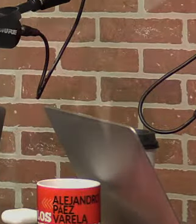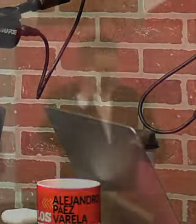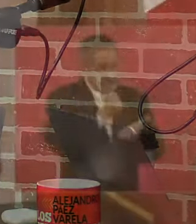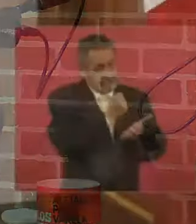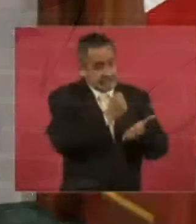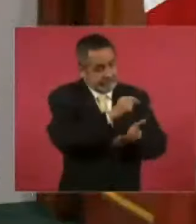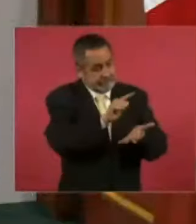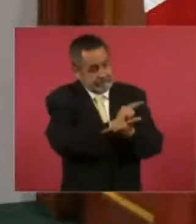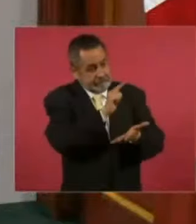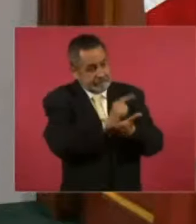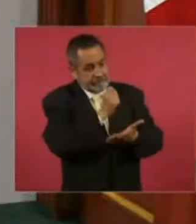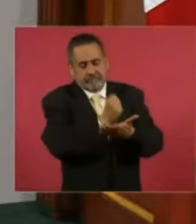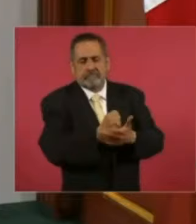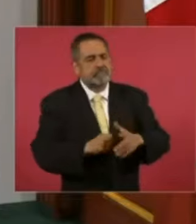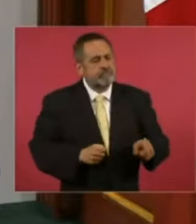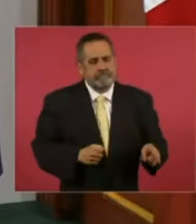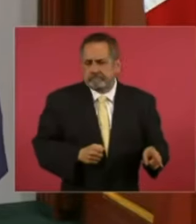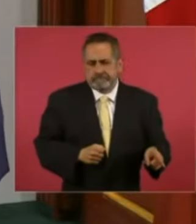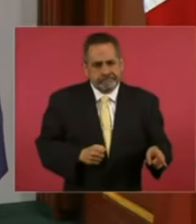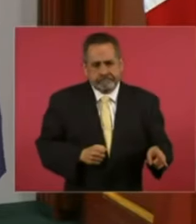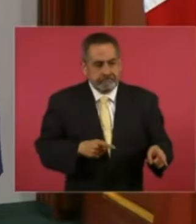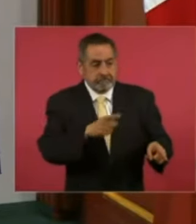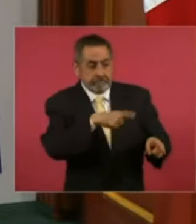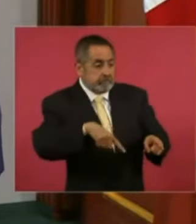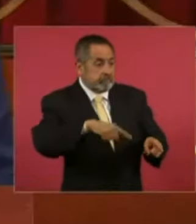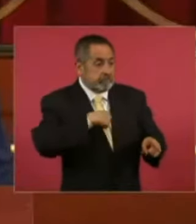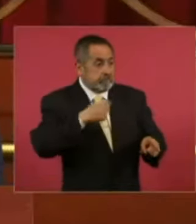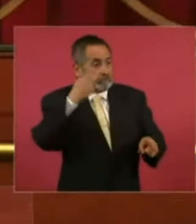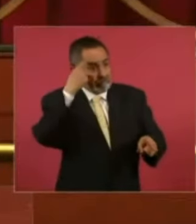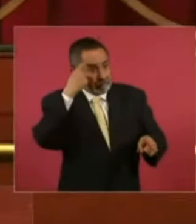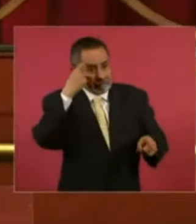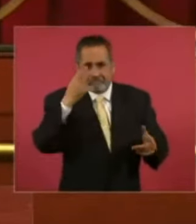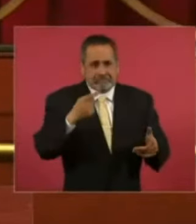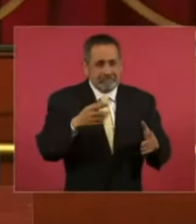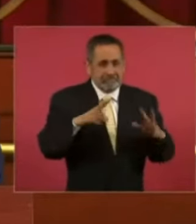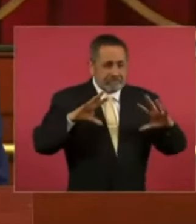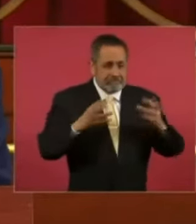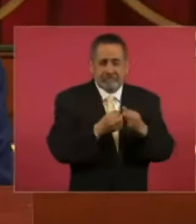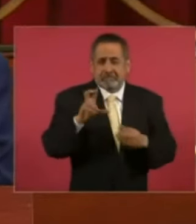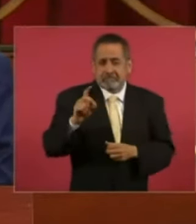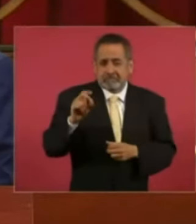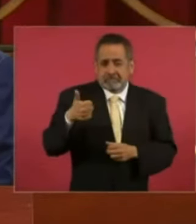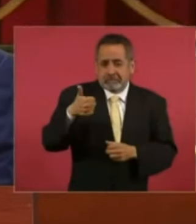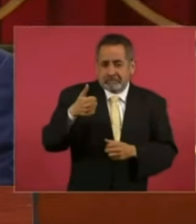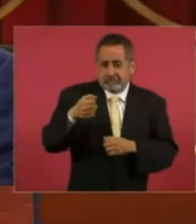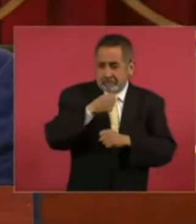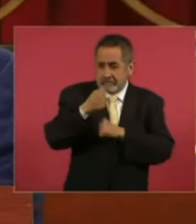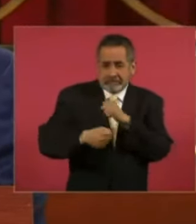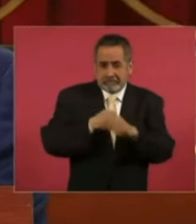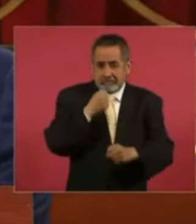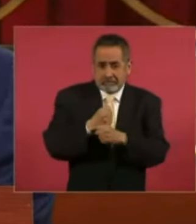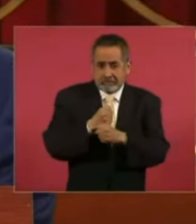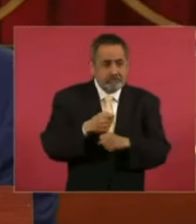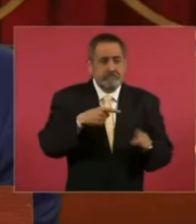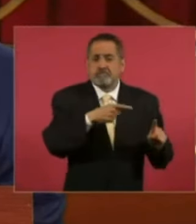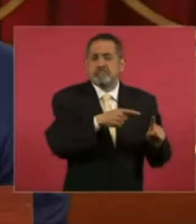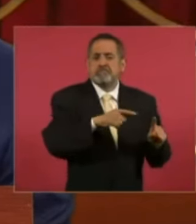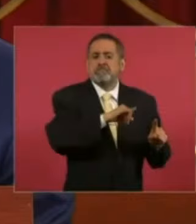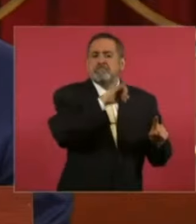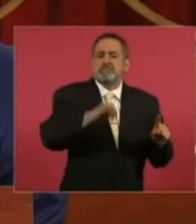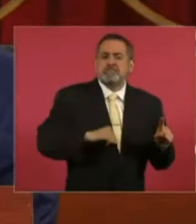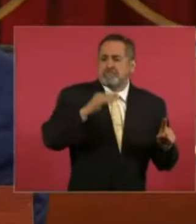la expresión es: porque solo el pueblo puede salvar al pueblo. Y aquí va a estar concentrado,